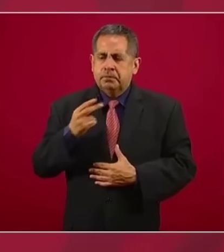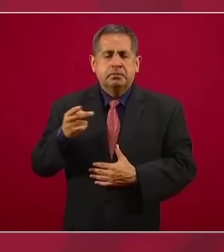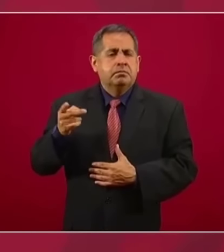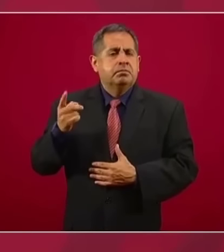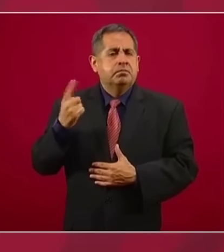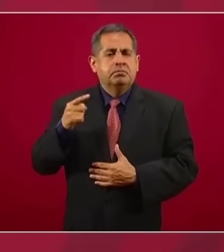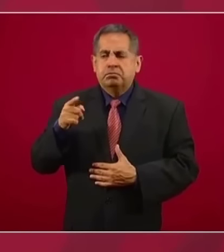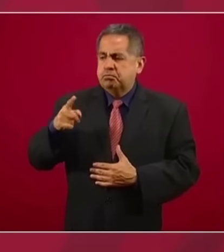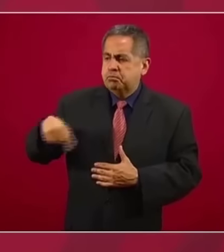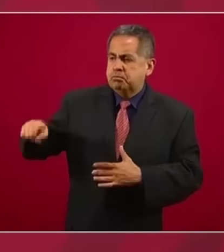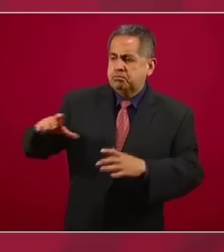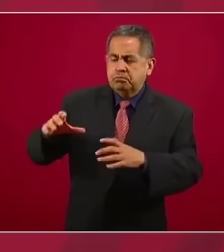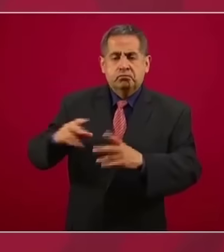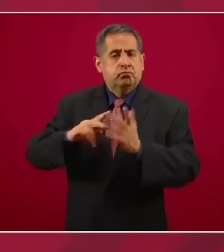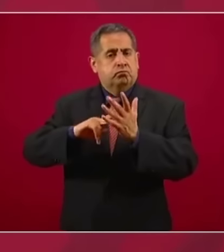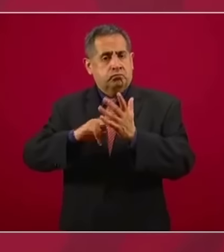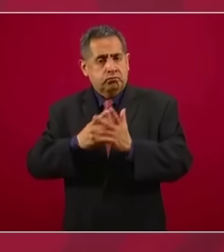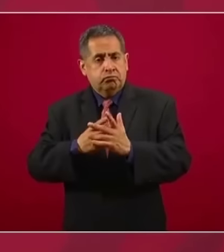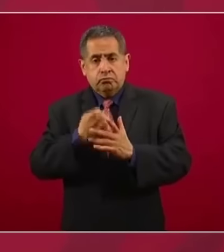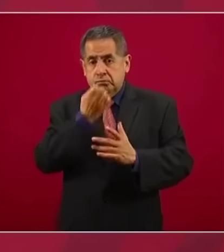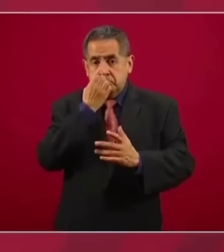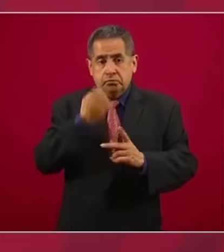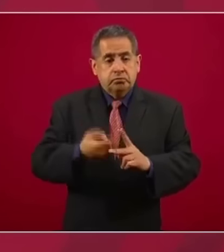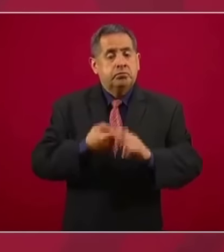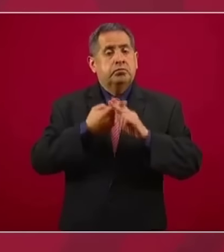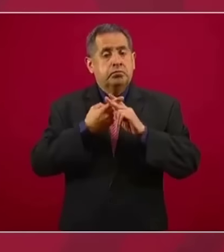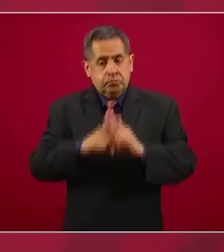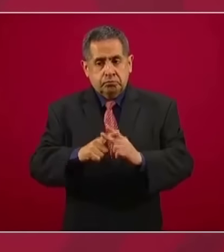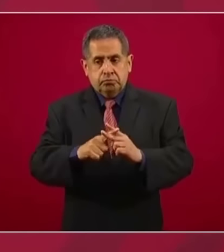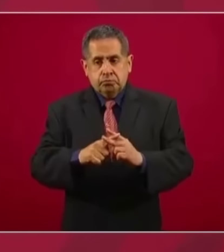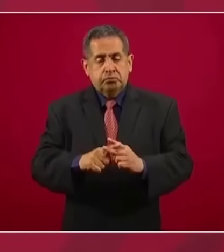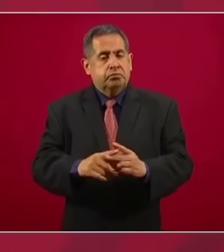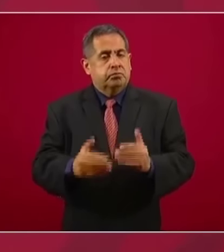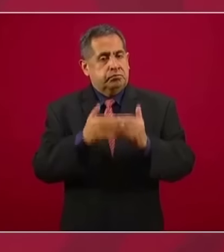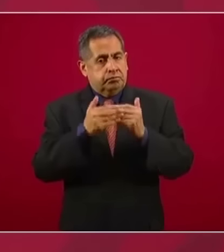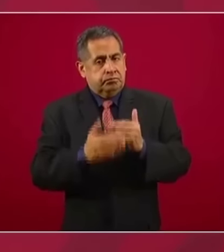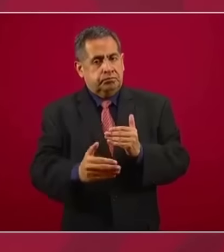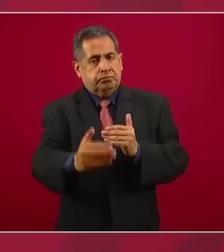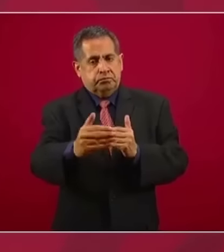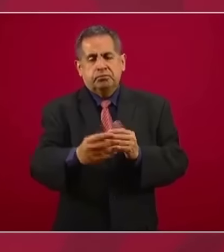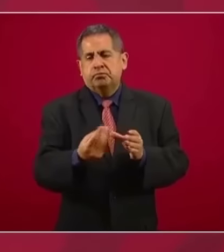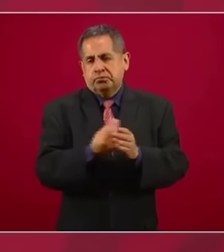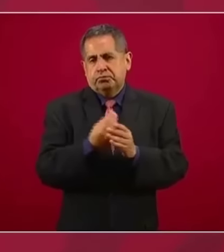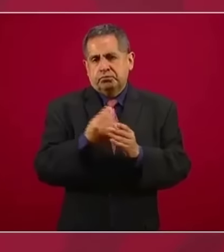el reinicio de las clases